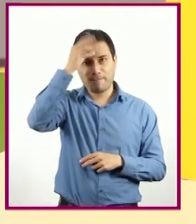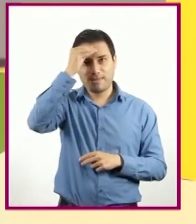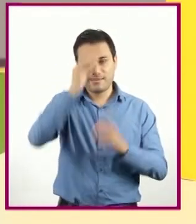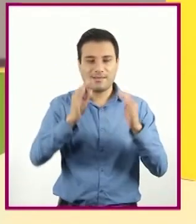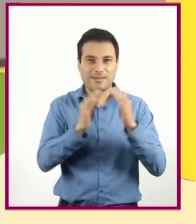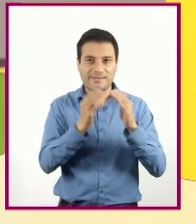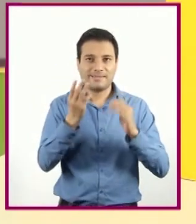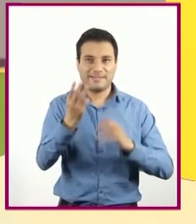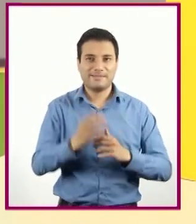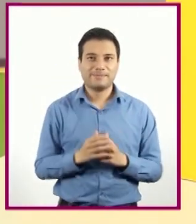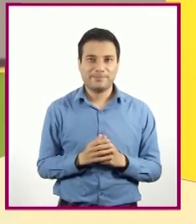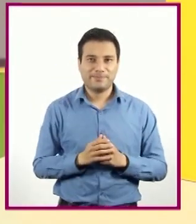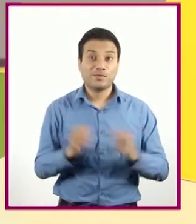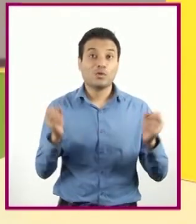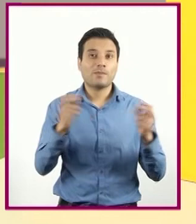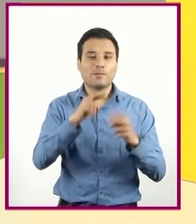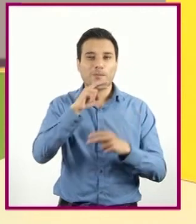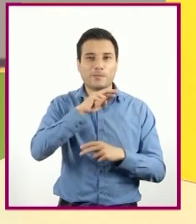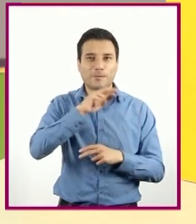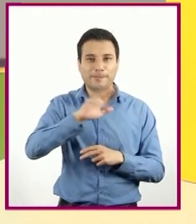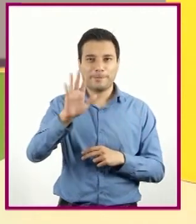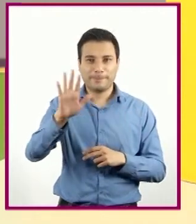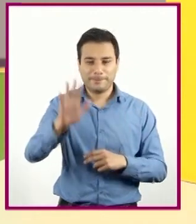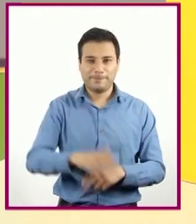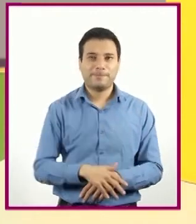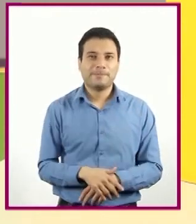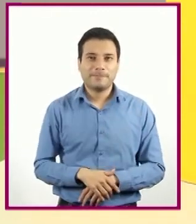en Casa 3. ¡Hasta la próxima!